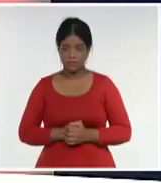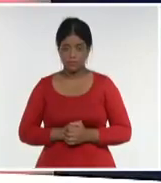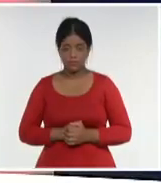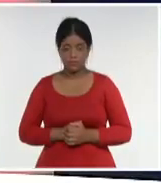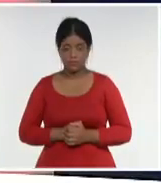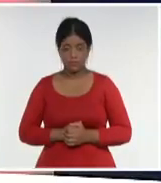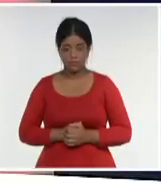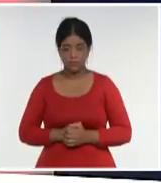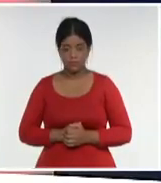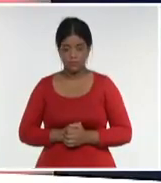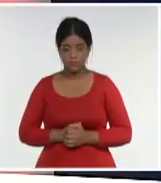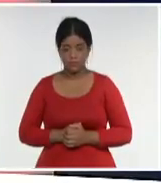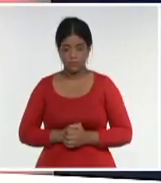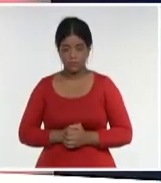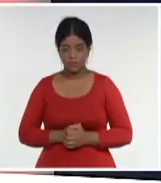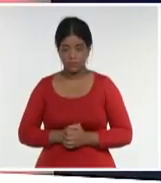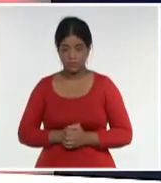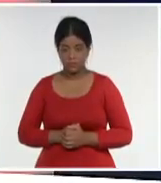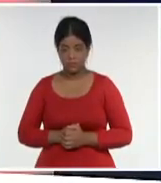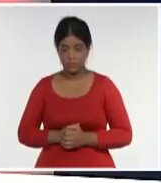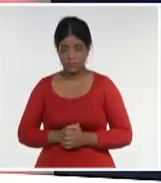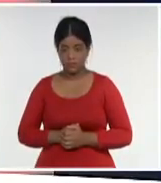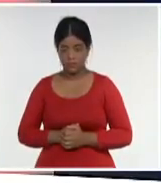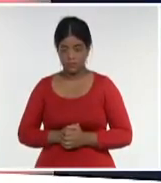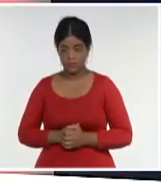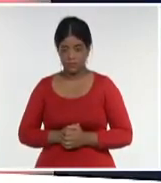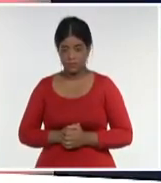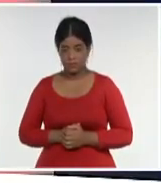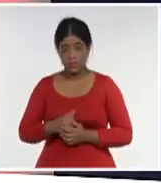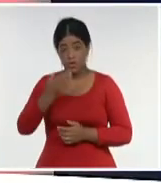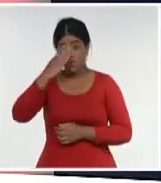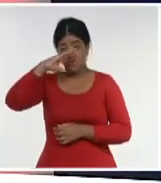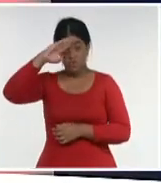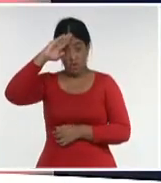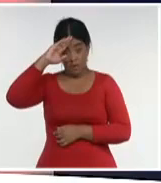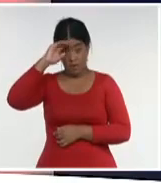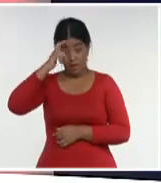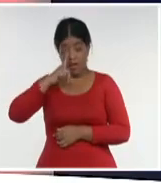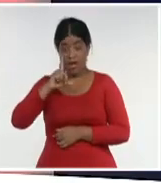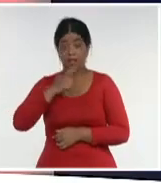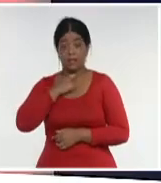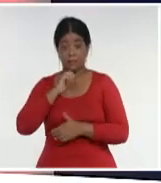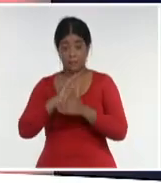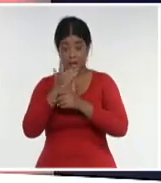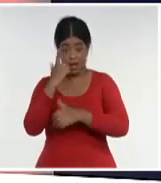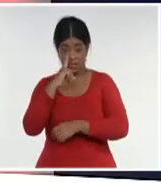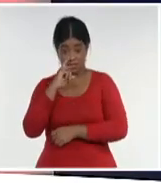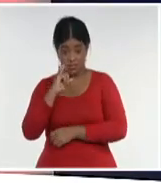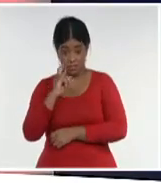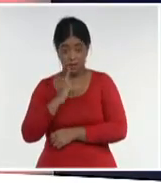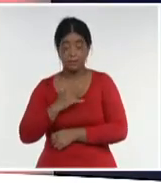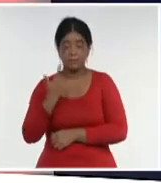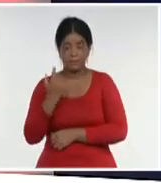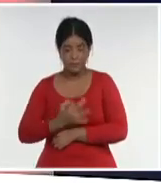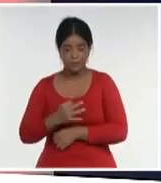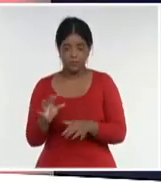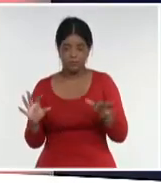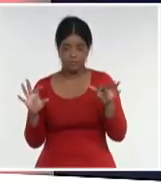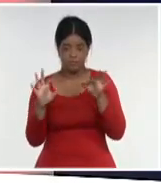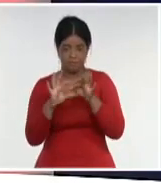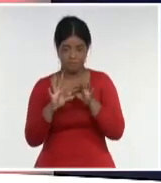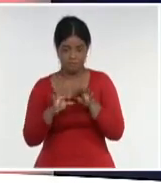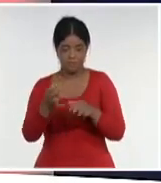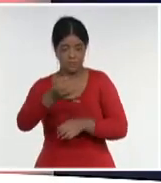Cuba y Alemania explorarán las posibilidades de cooperación en el sector biotecnológico y biofarmacéutico con la realización el próximo 14 de abril de un